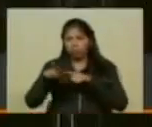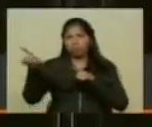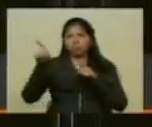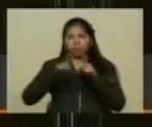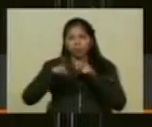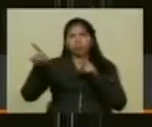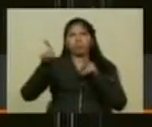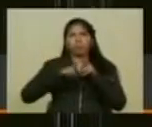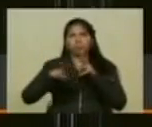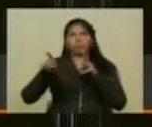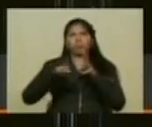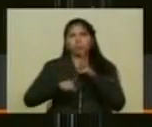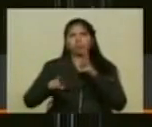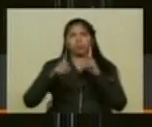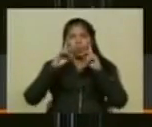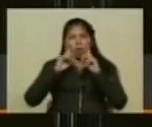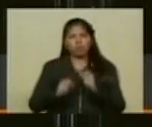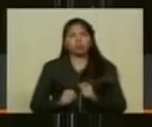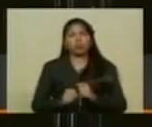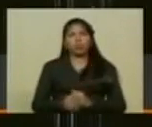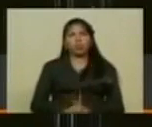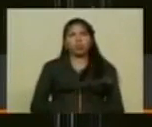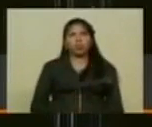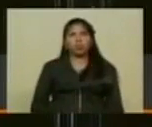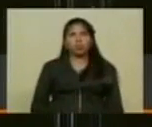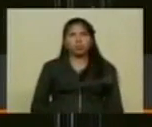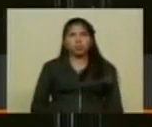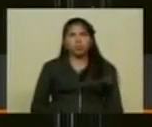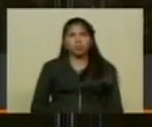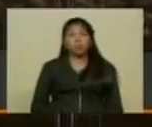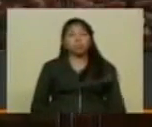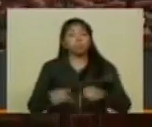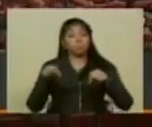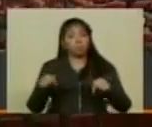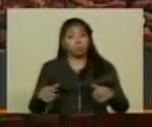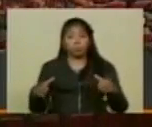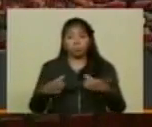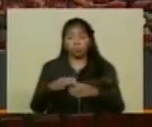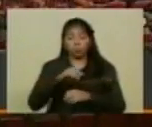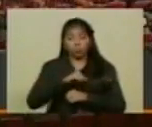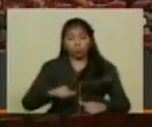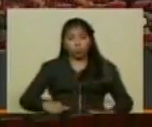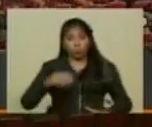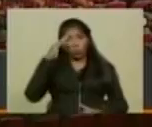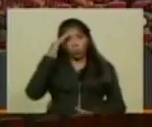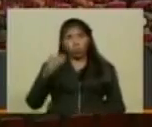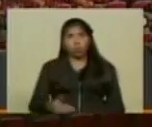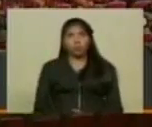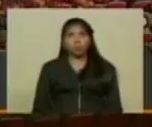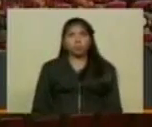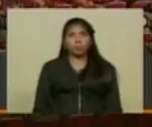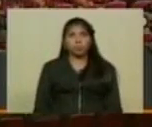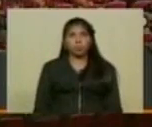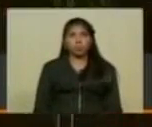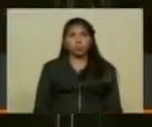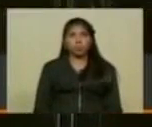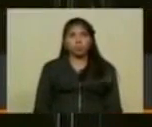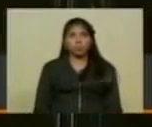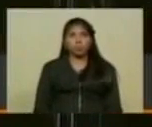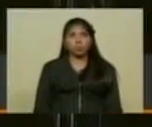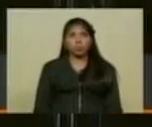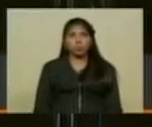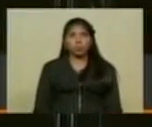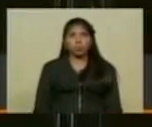y por el poder más grande para el conocimiento nacional, que es la Fuerza Armada enraizada en cada pueblo, en cada ciudad, en